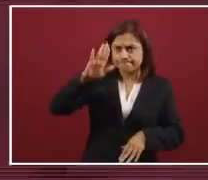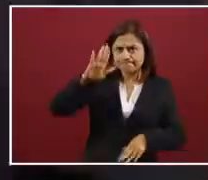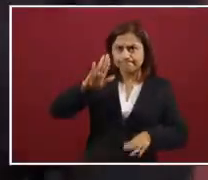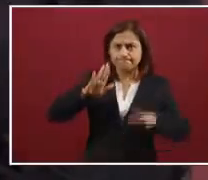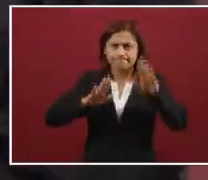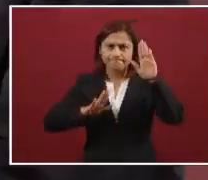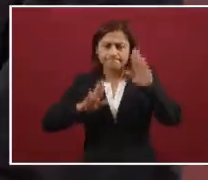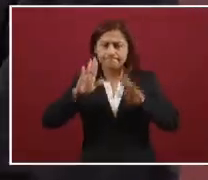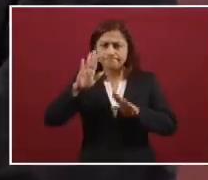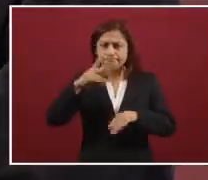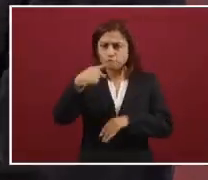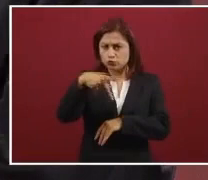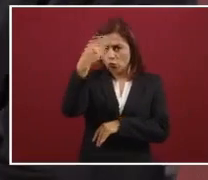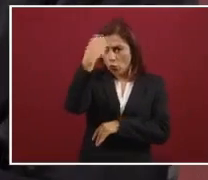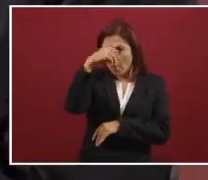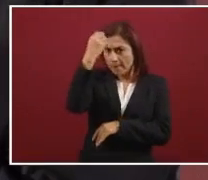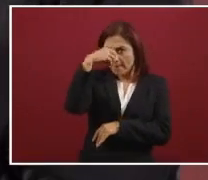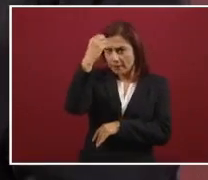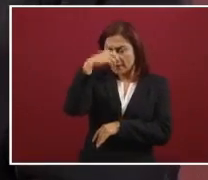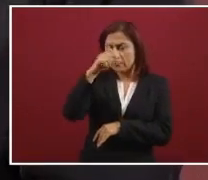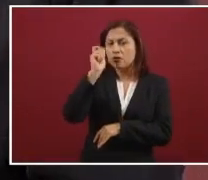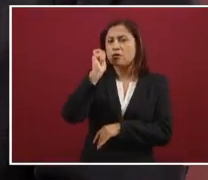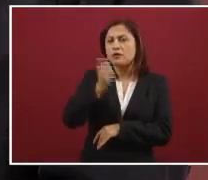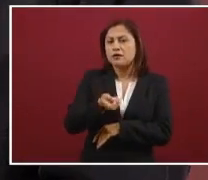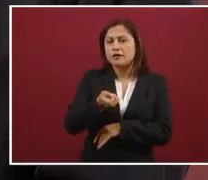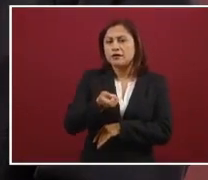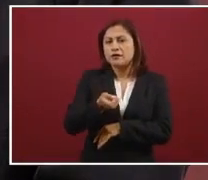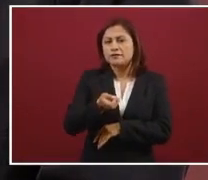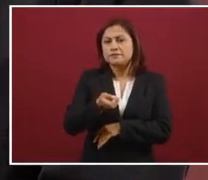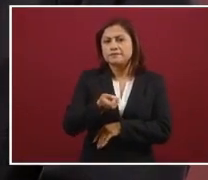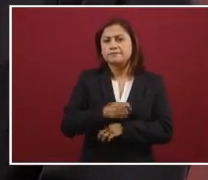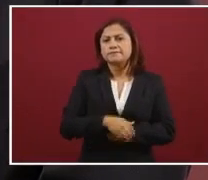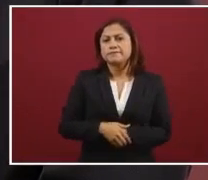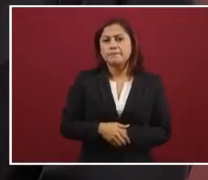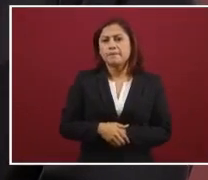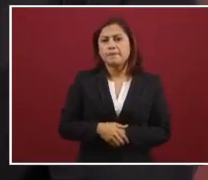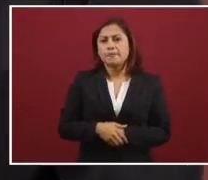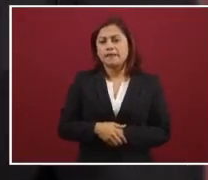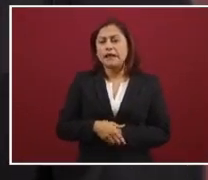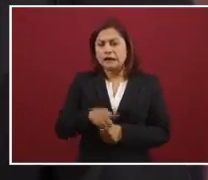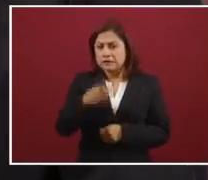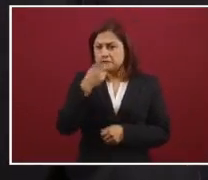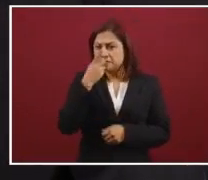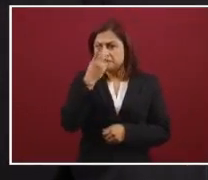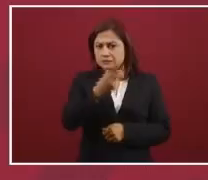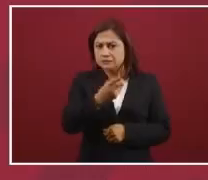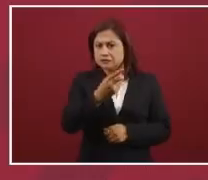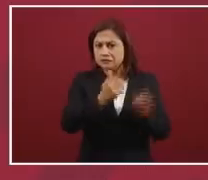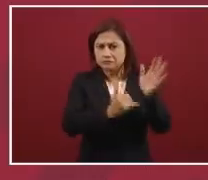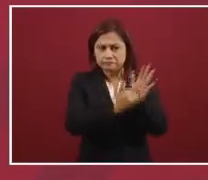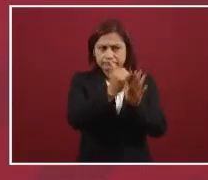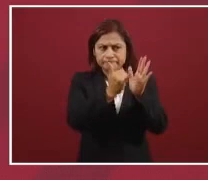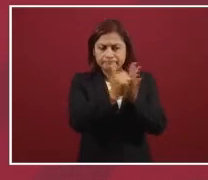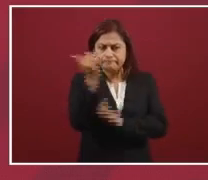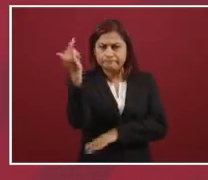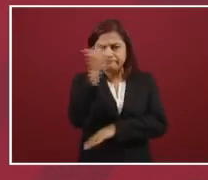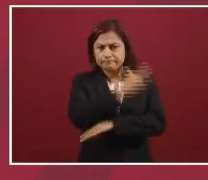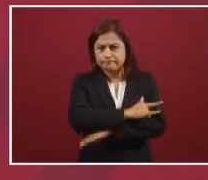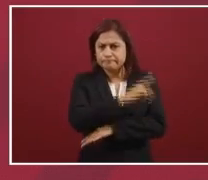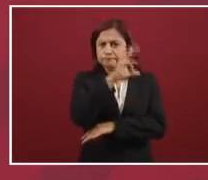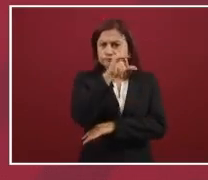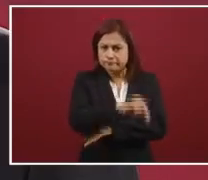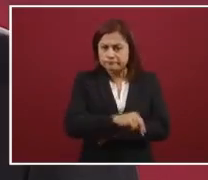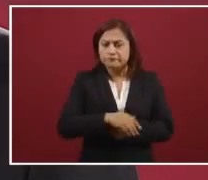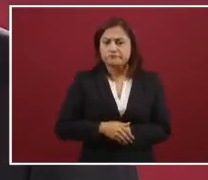opinó que no debía de hacerse el aeropuerto. Y todavía hace 10 días en el